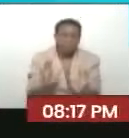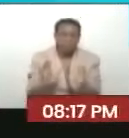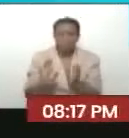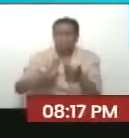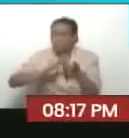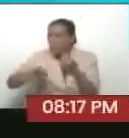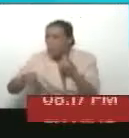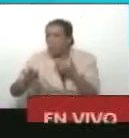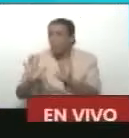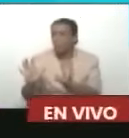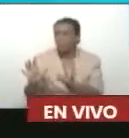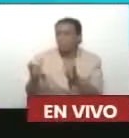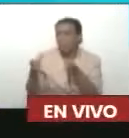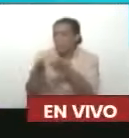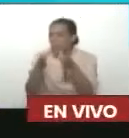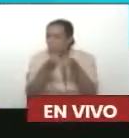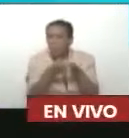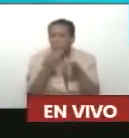más allá